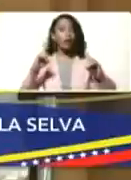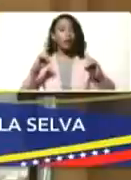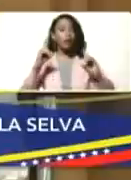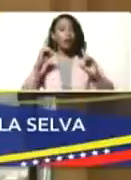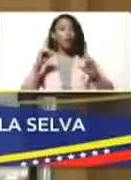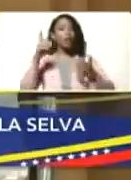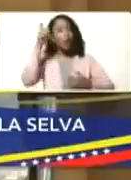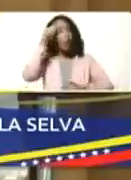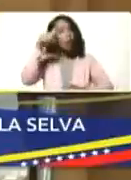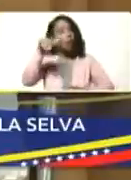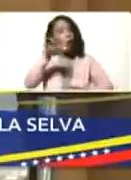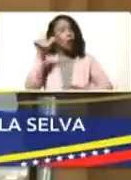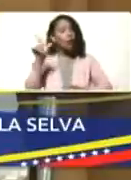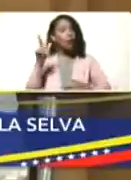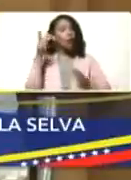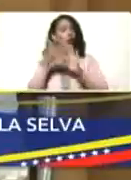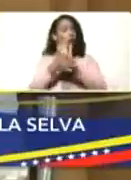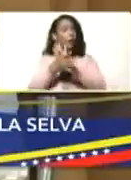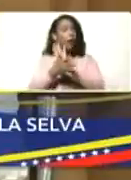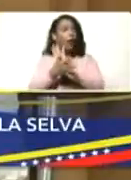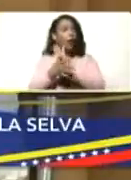Esa es la Convención Americana.